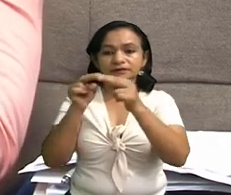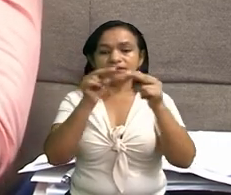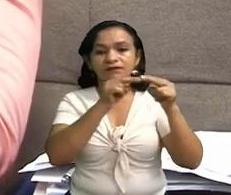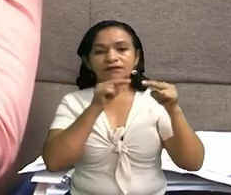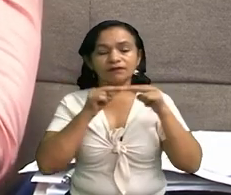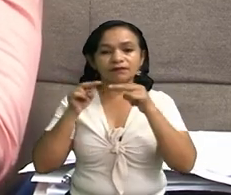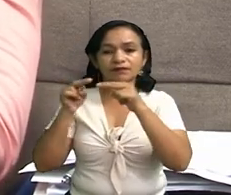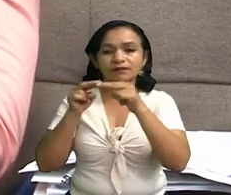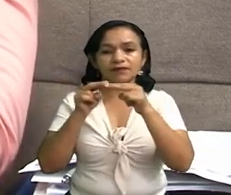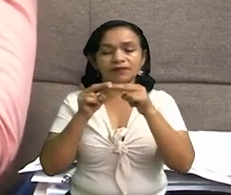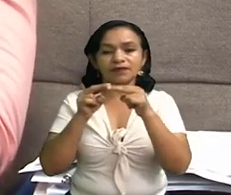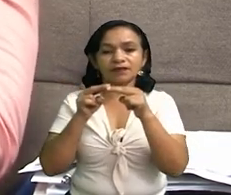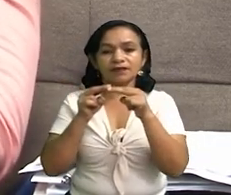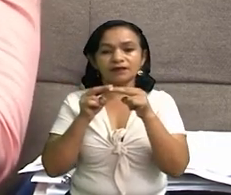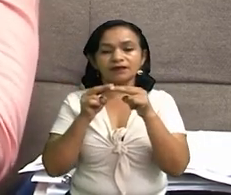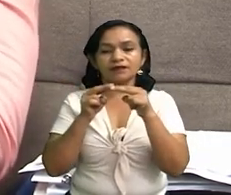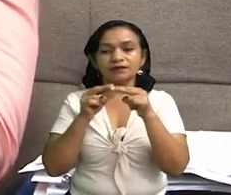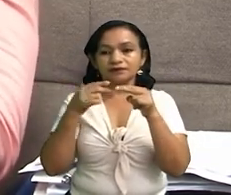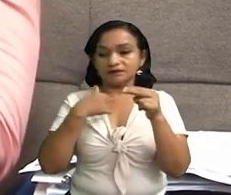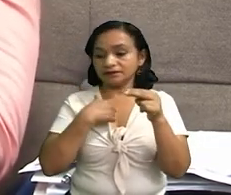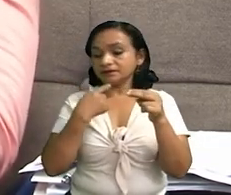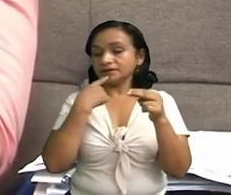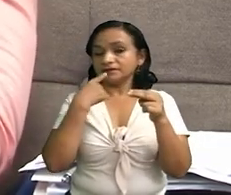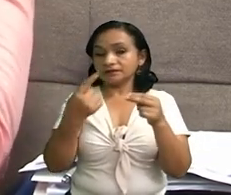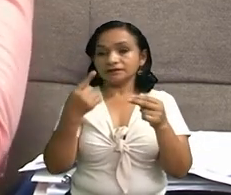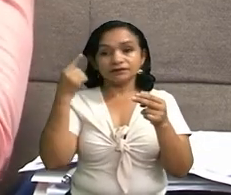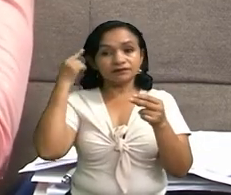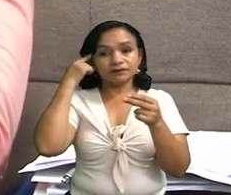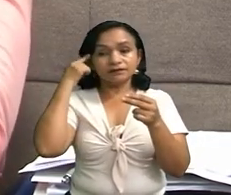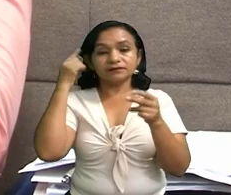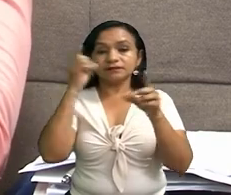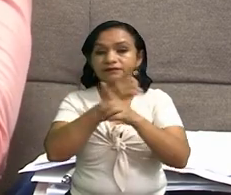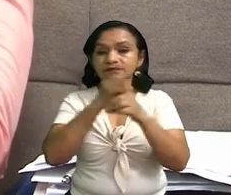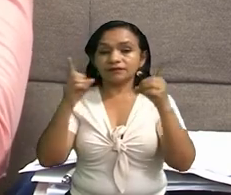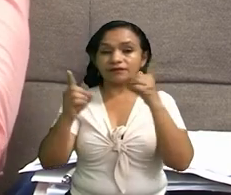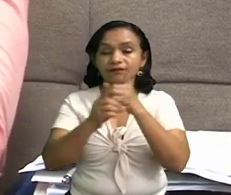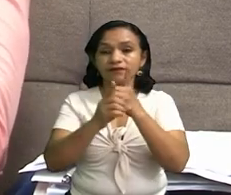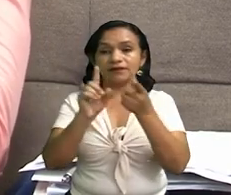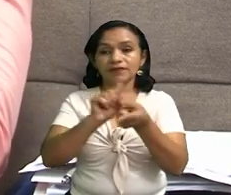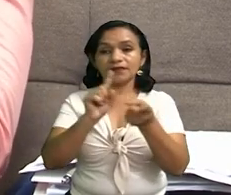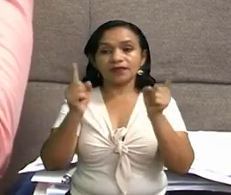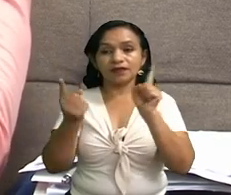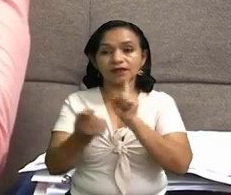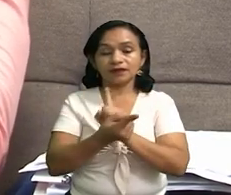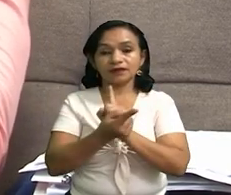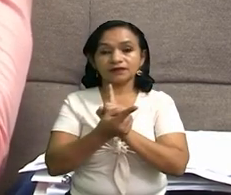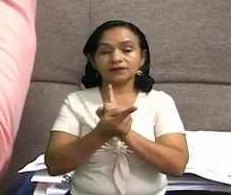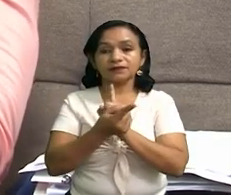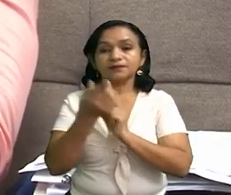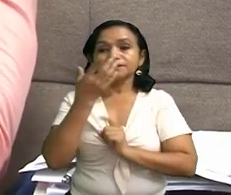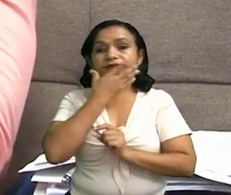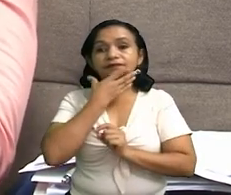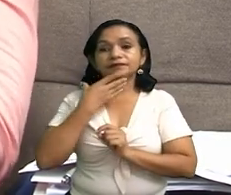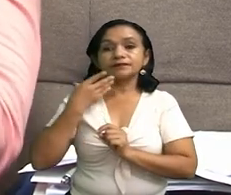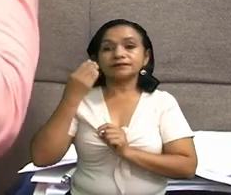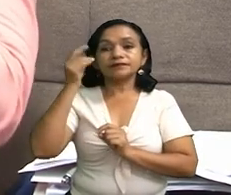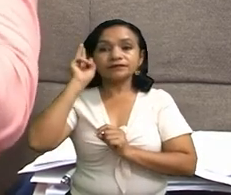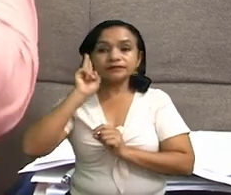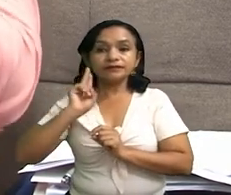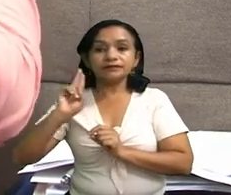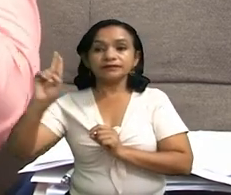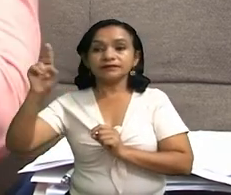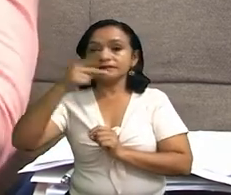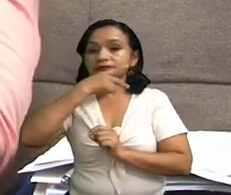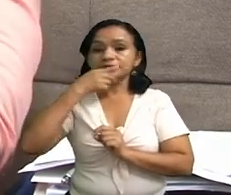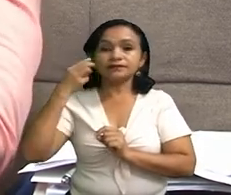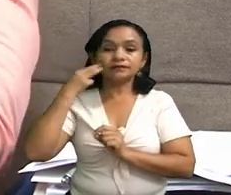porque hay una concepción que yo personalmente pienso que la debemos también de cambiar, y es que cuando el joven va a la universidad ya el papá no